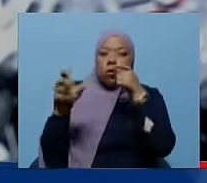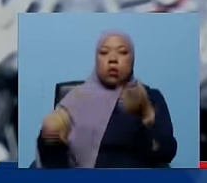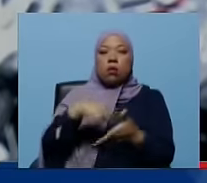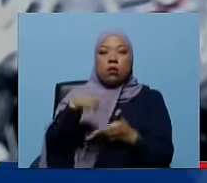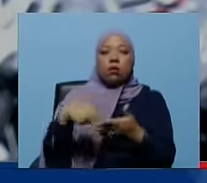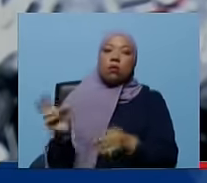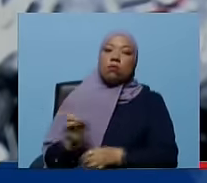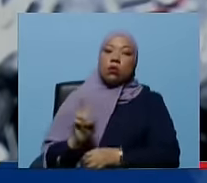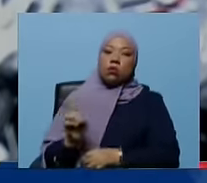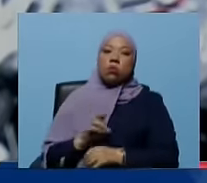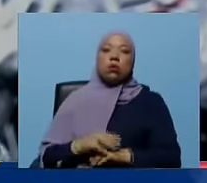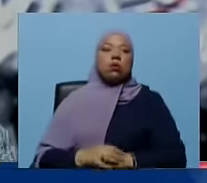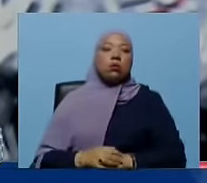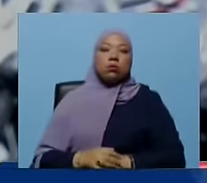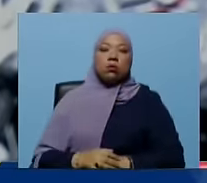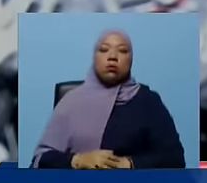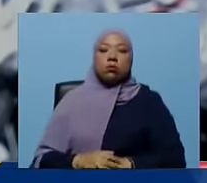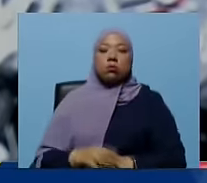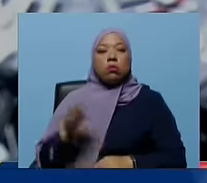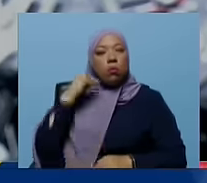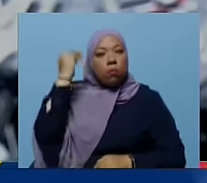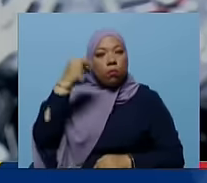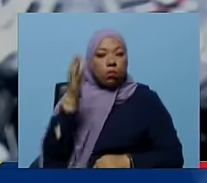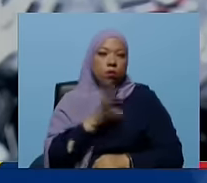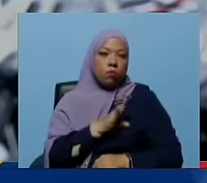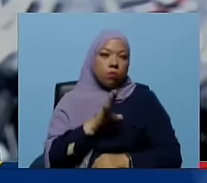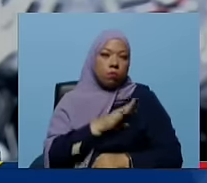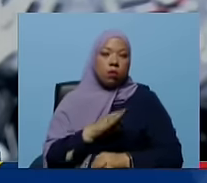nación venezolana. Con pensamiento propio.